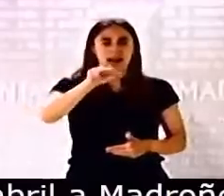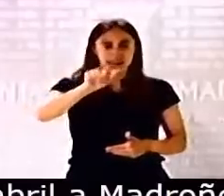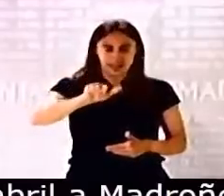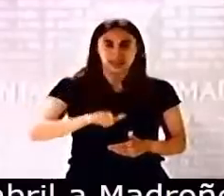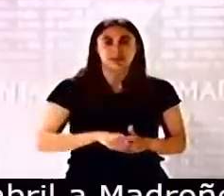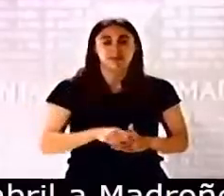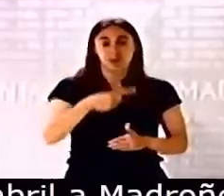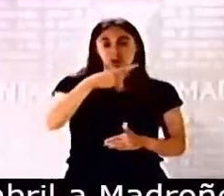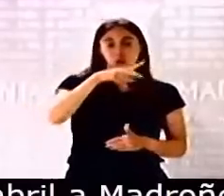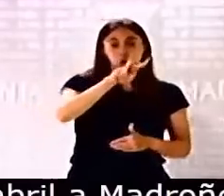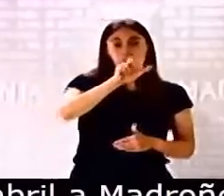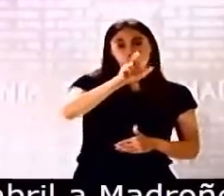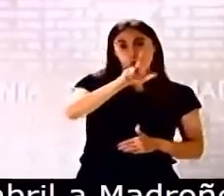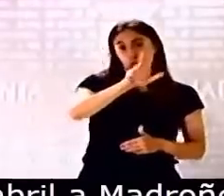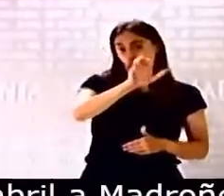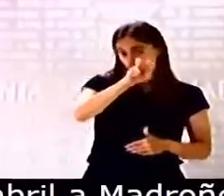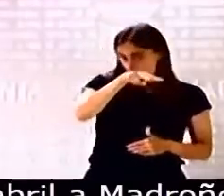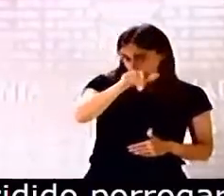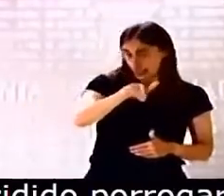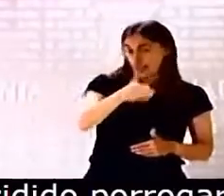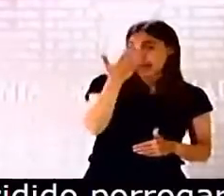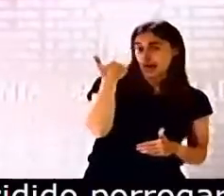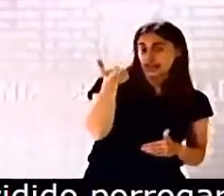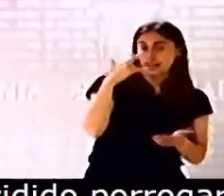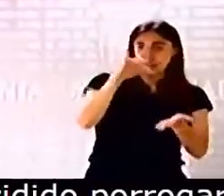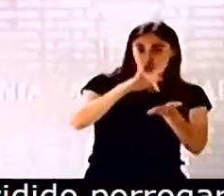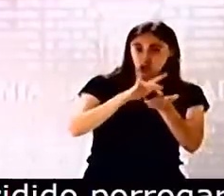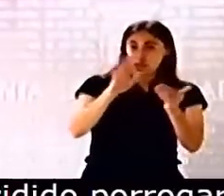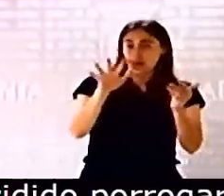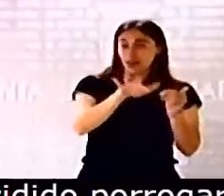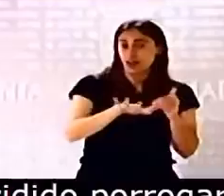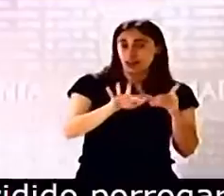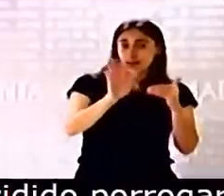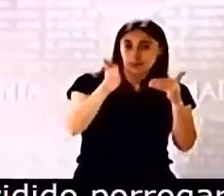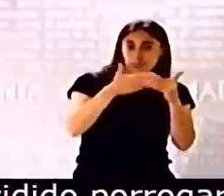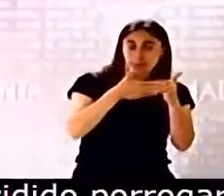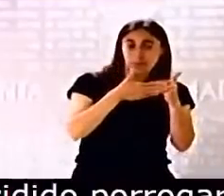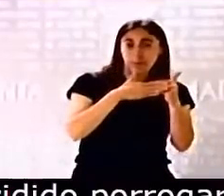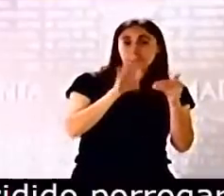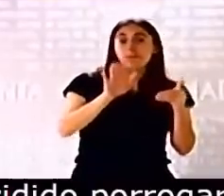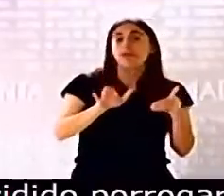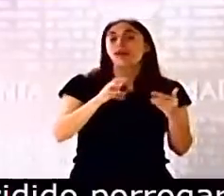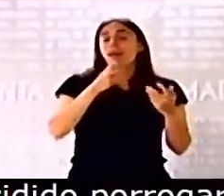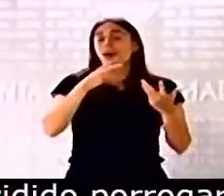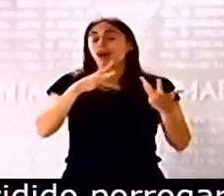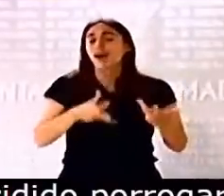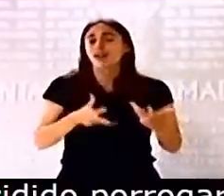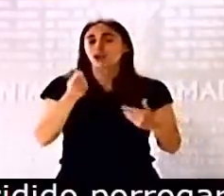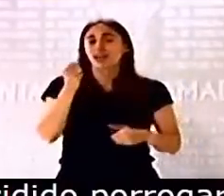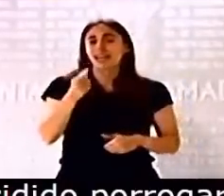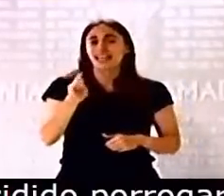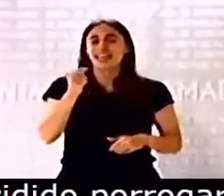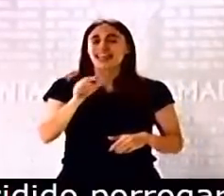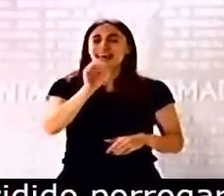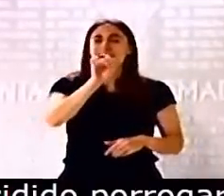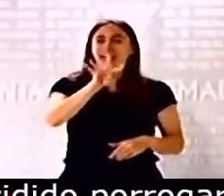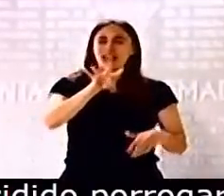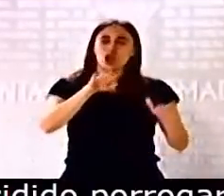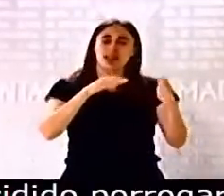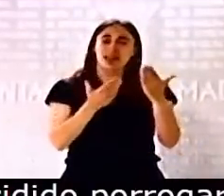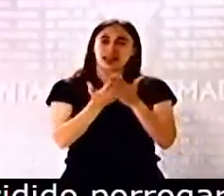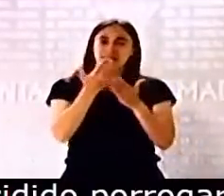venía perimetrada de un periodo anterior, pero a día de hoy presenta unas cifras de incidencia acumulada a los 14 días